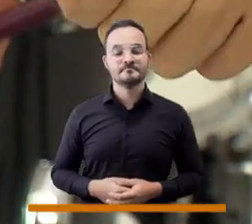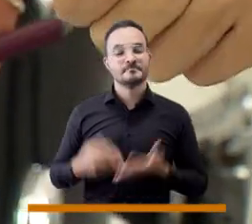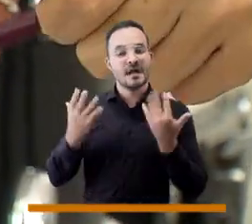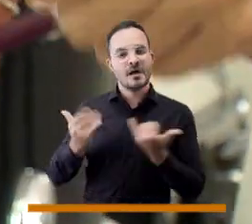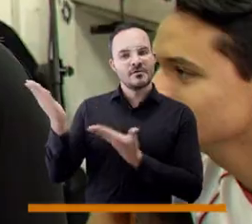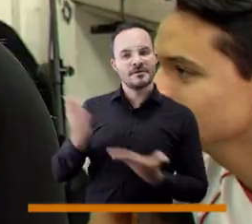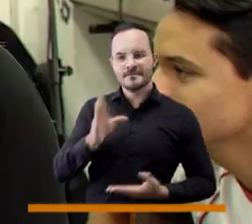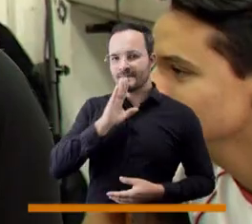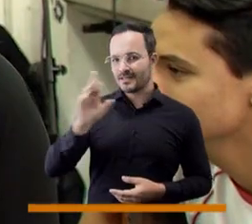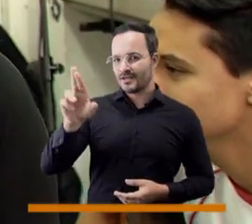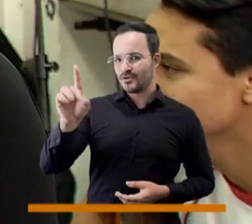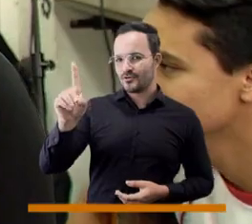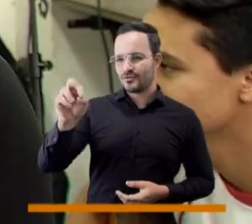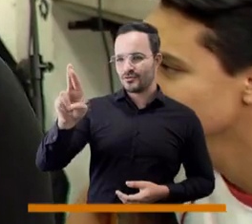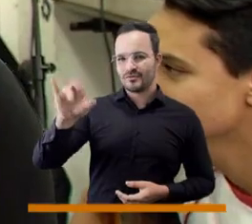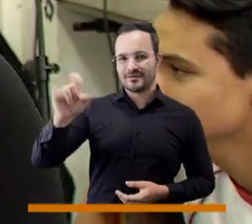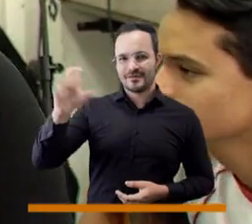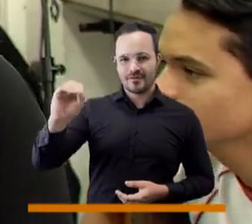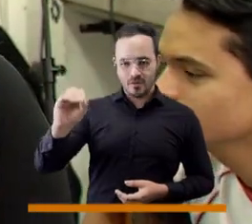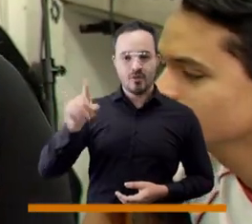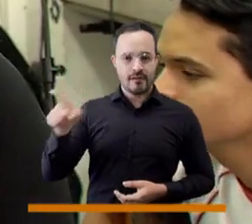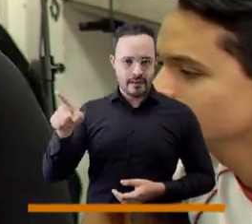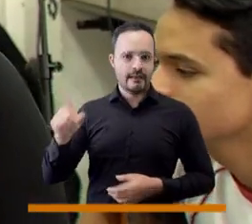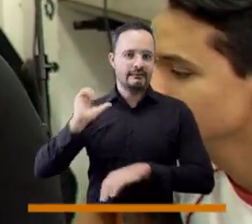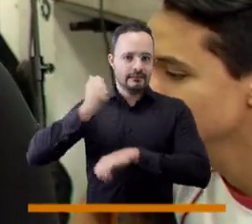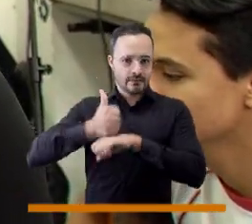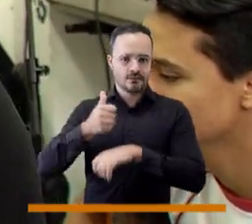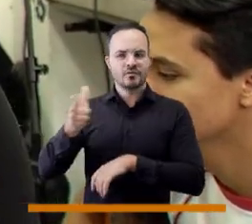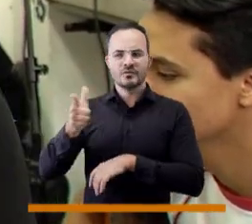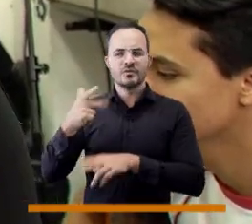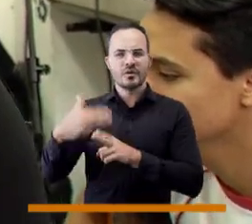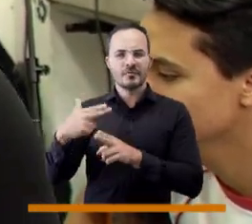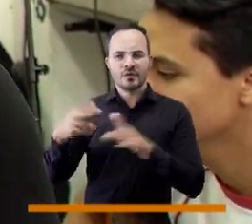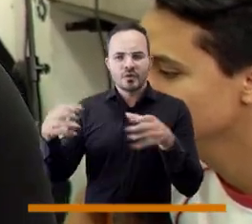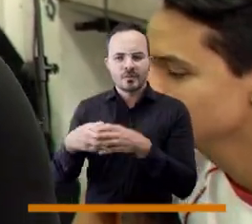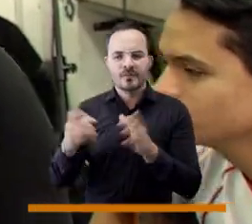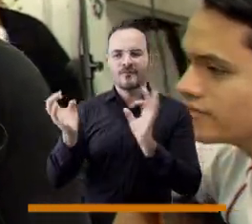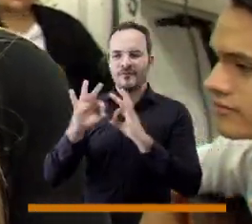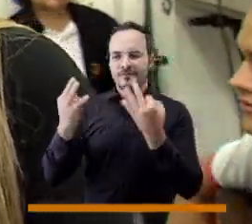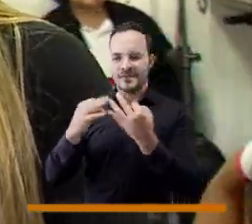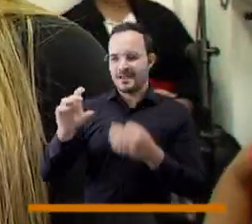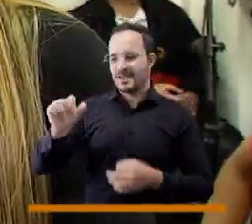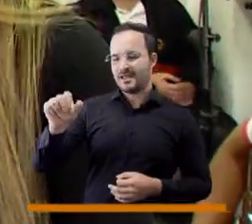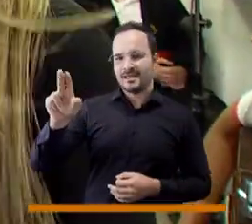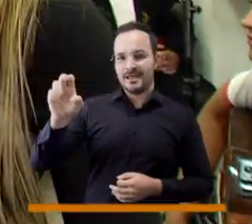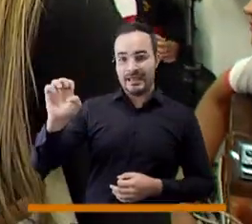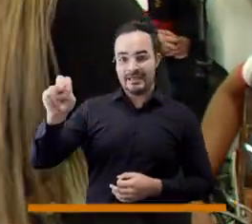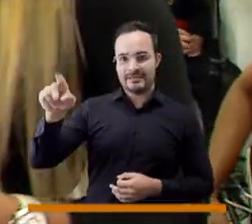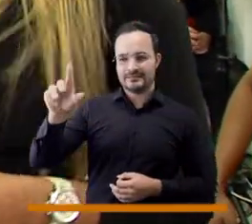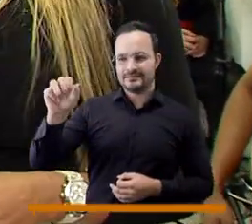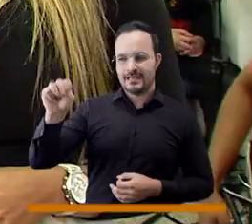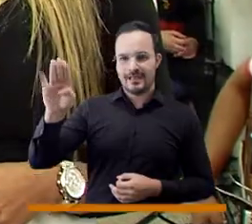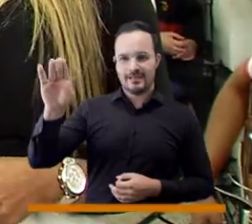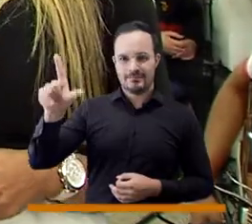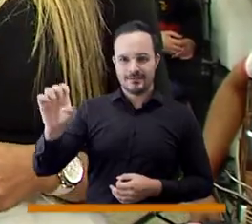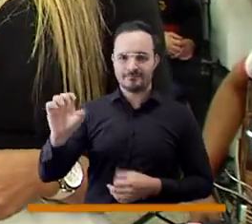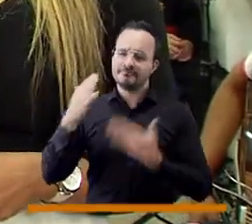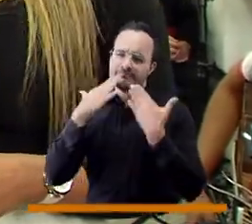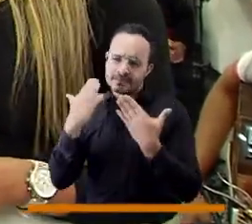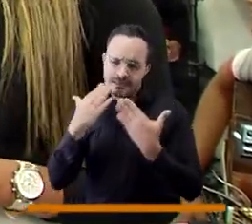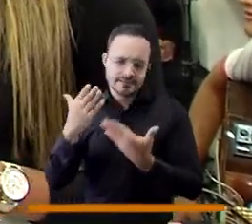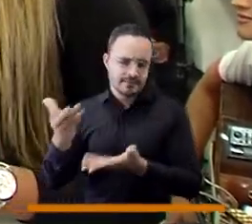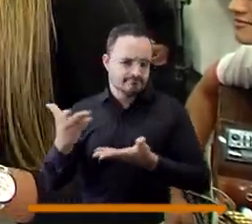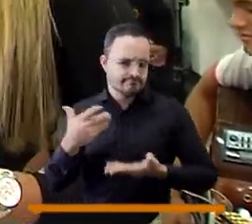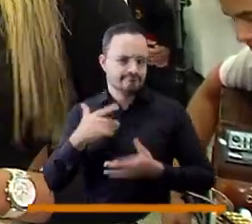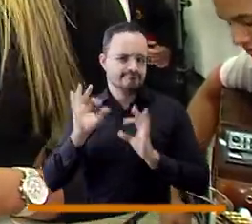Estamos con Rodrigo Bolívar, bajista y director del grupo Familia Ensamble de aquí, del Colegio de la UPB. Muchas gracias por recibirnos, Rodrigo,